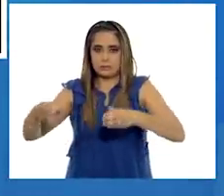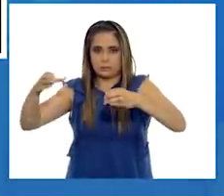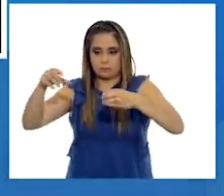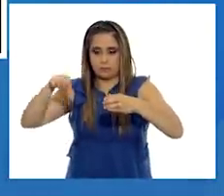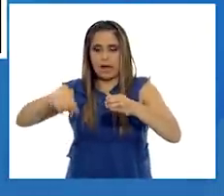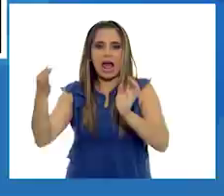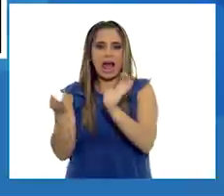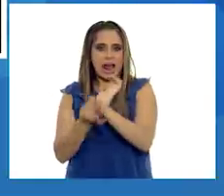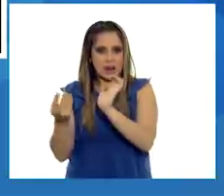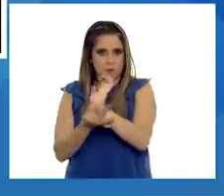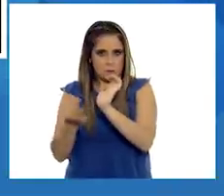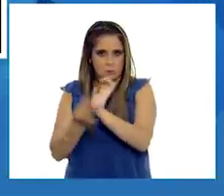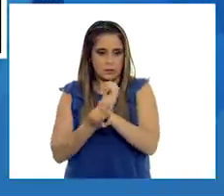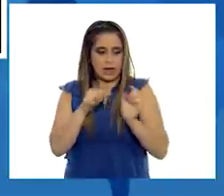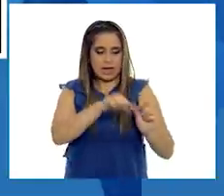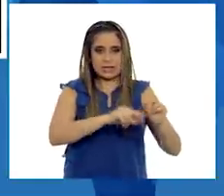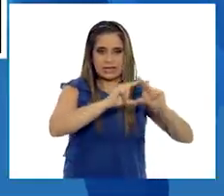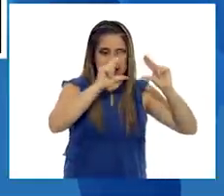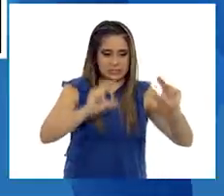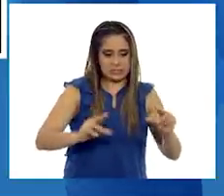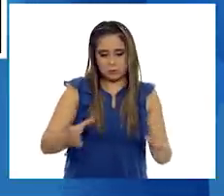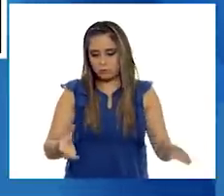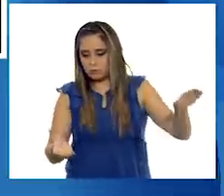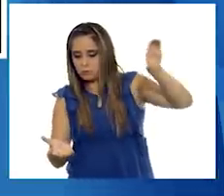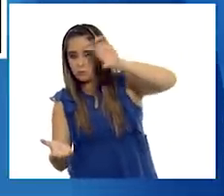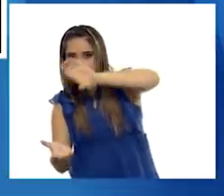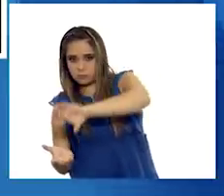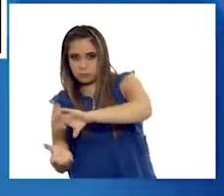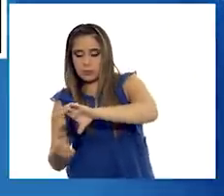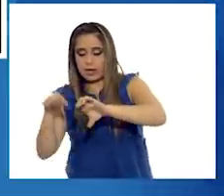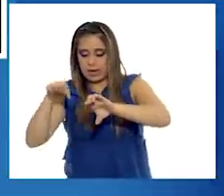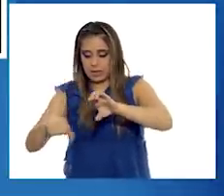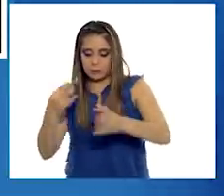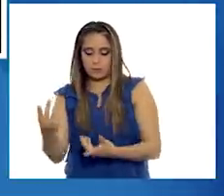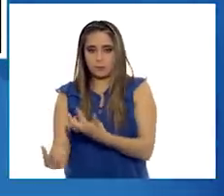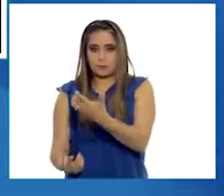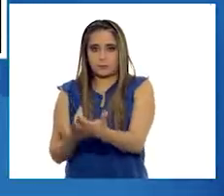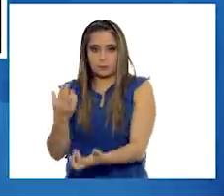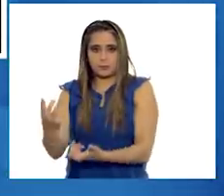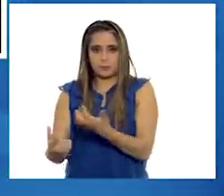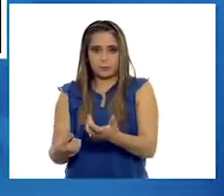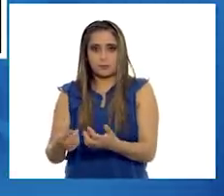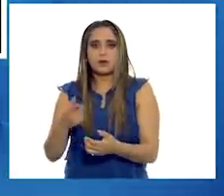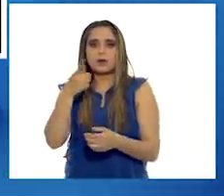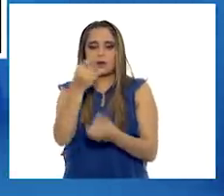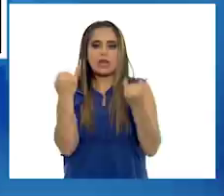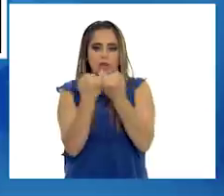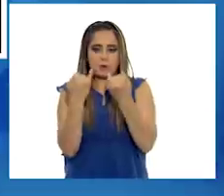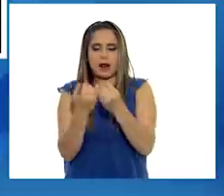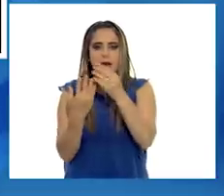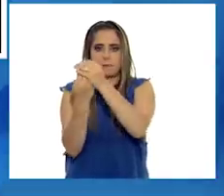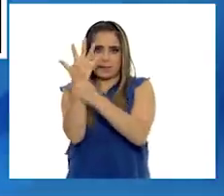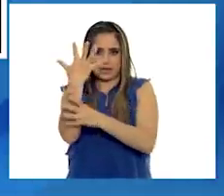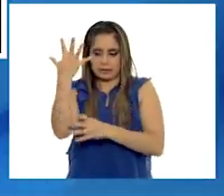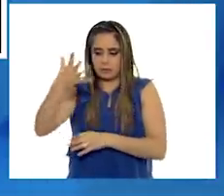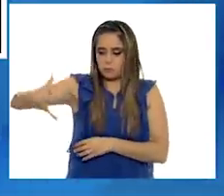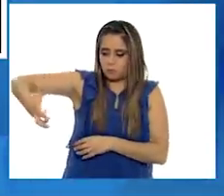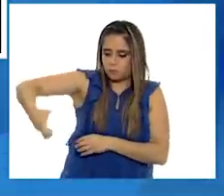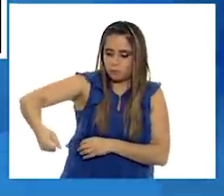similar donde podamos colocar los hielos, una fuente de calor y un trapo o guante para sujetar objetos